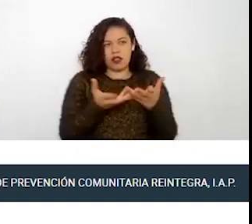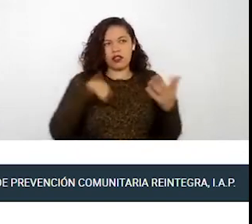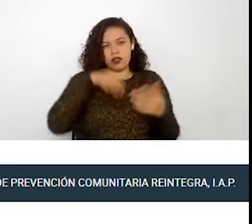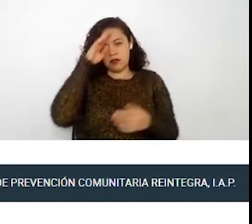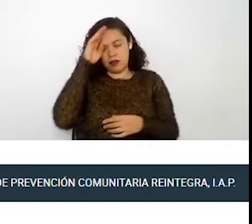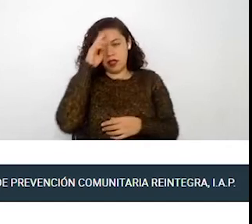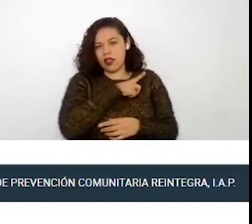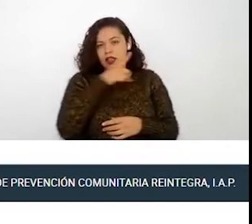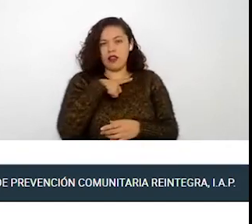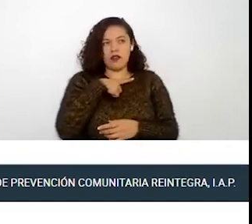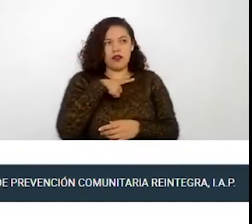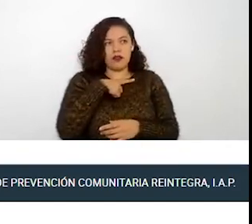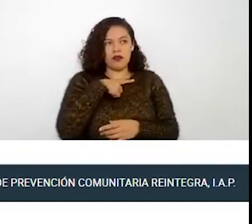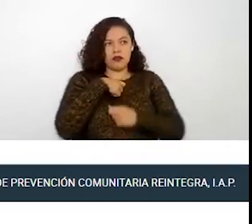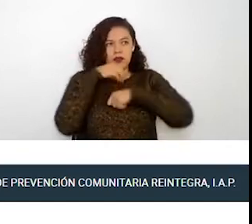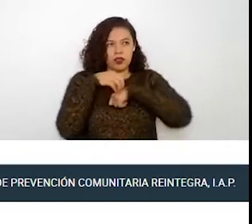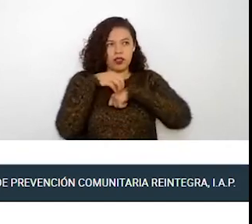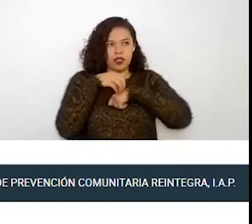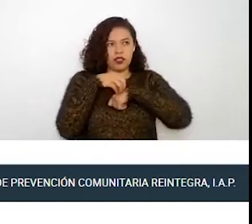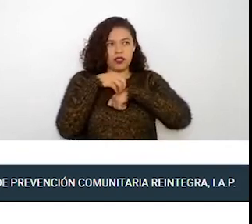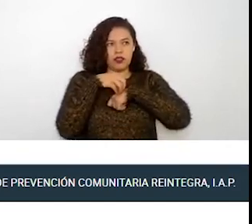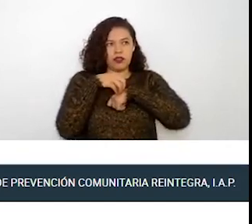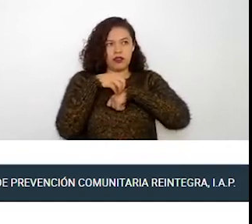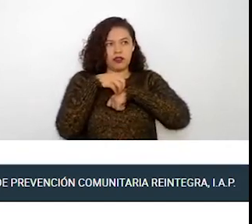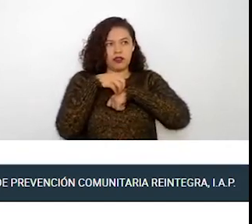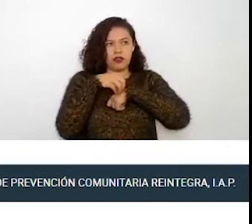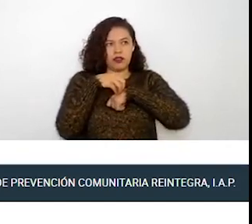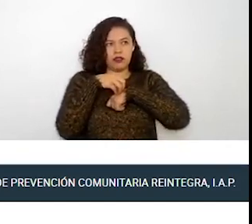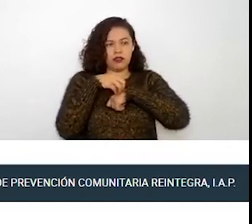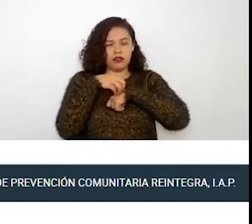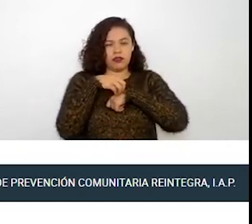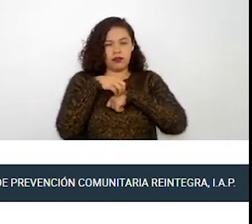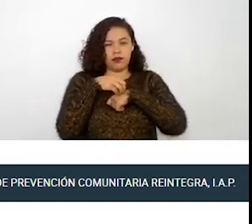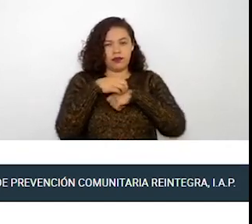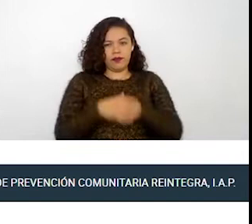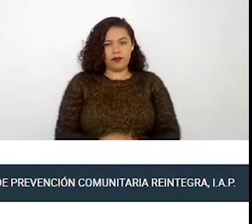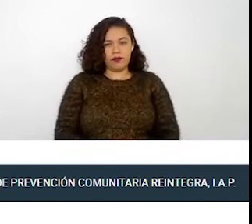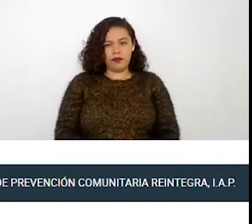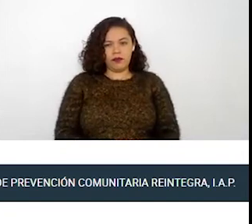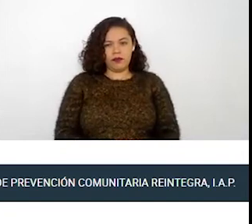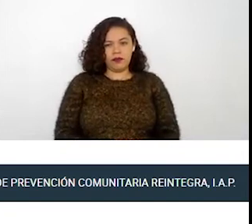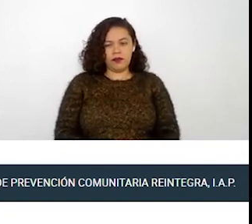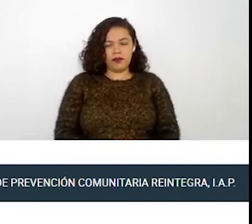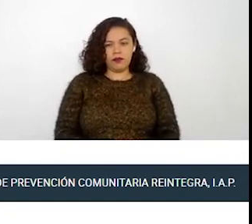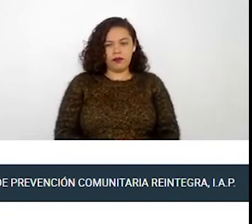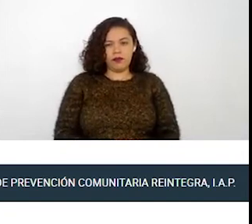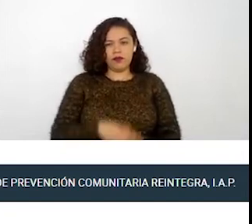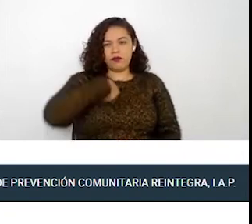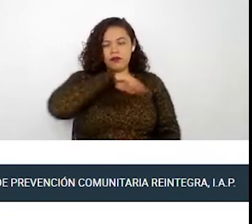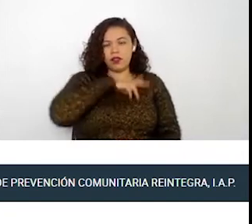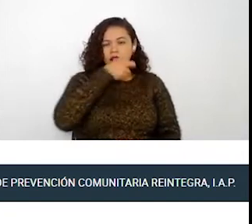dije hay que cargar las lo que se refiere o tomar en cuenta sus